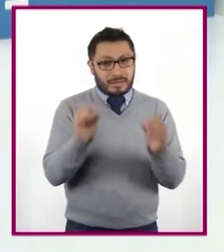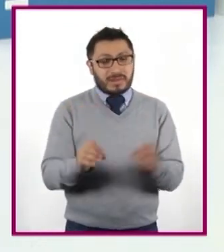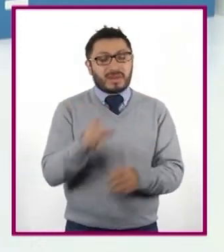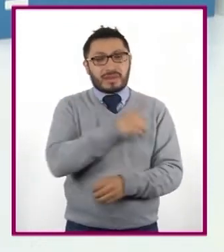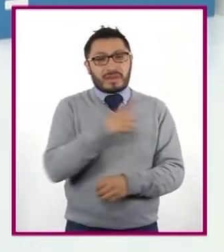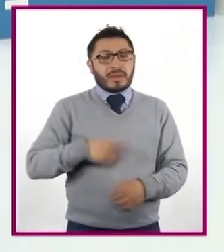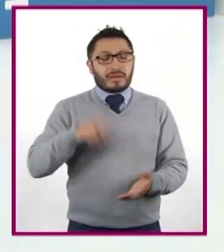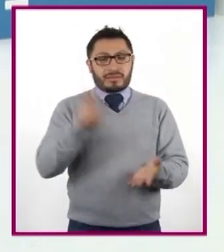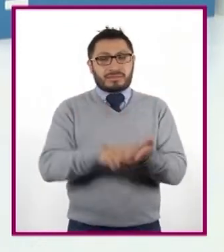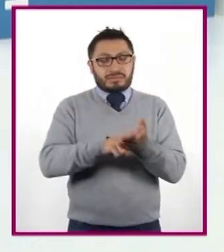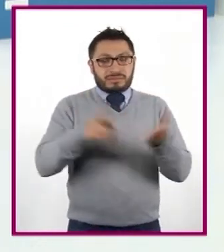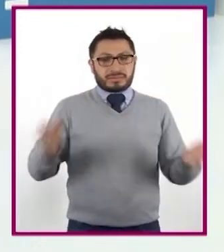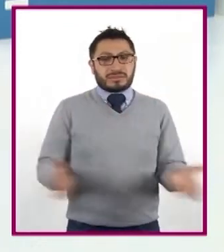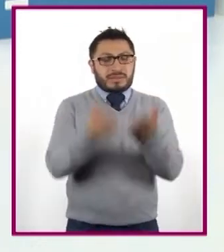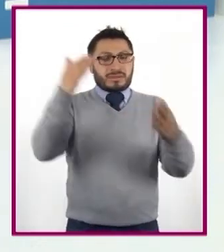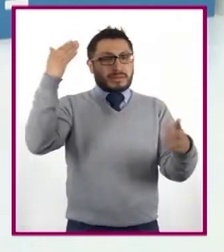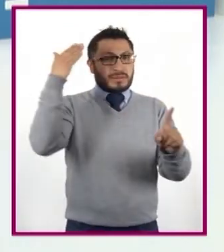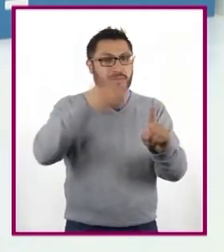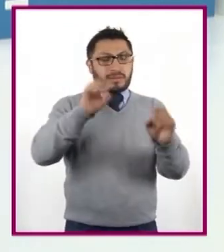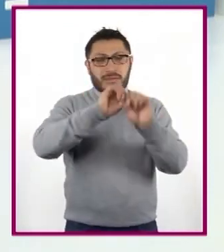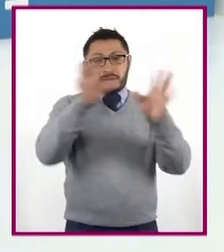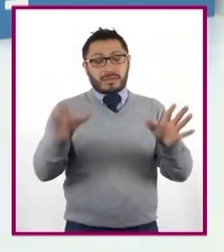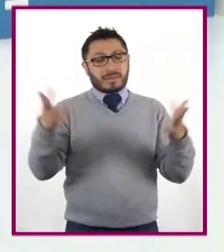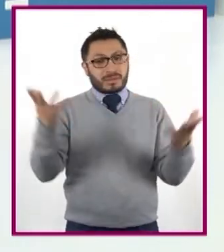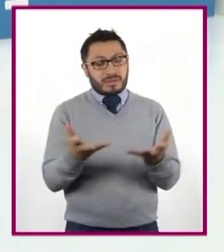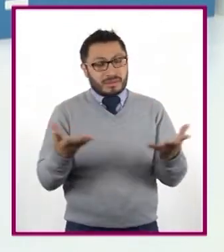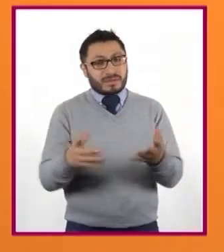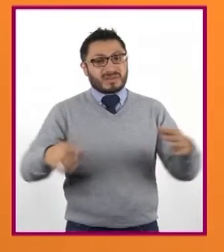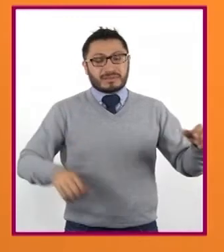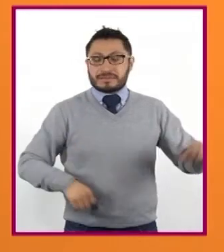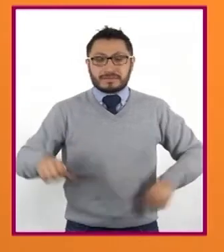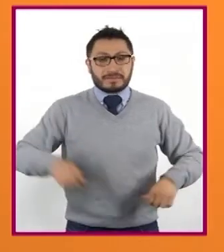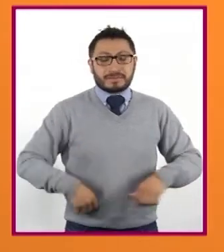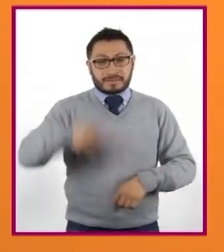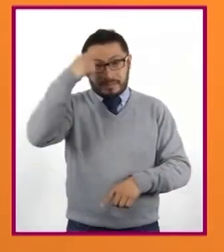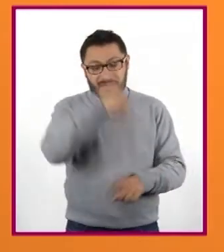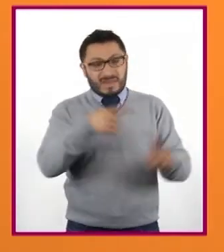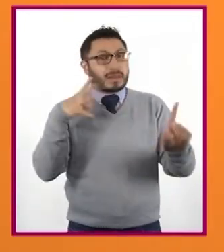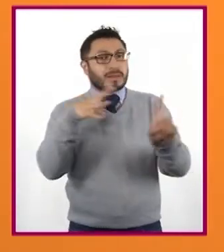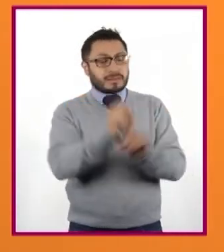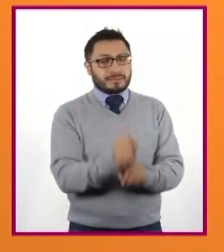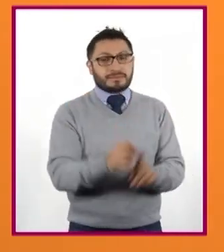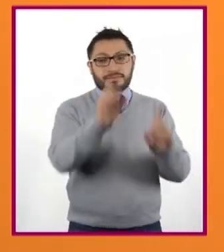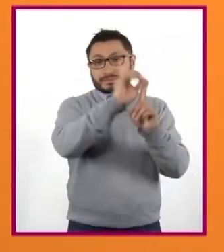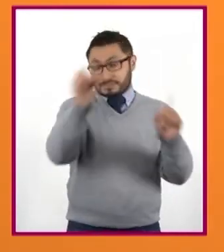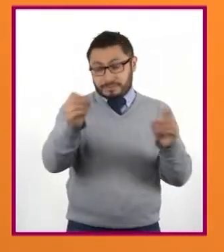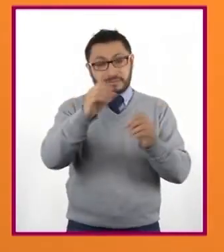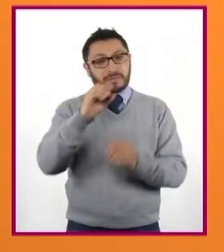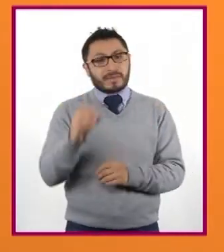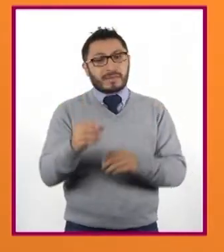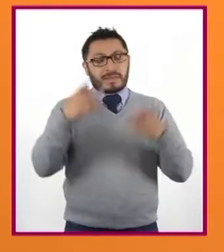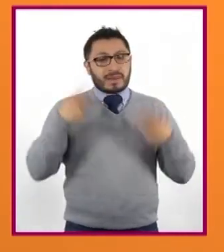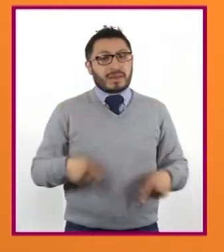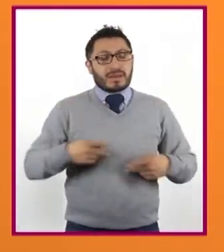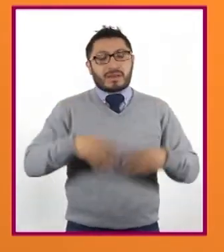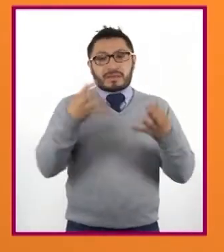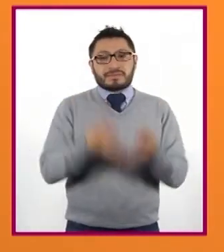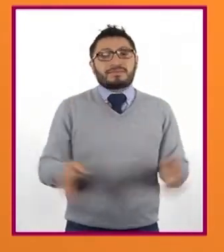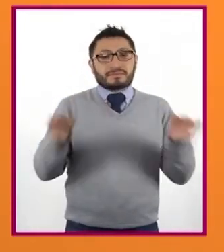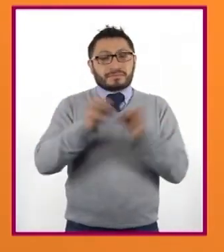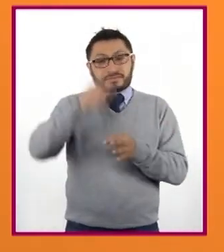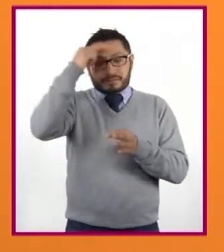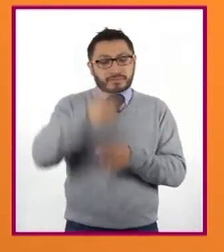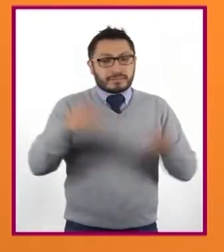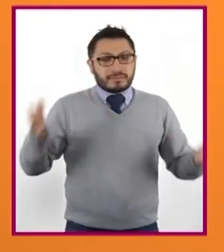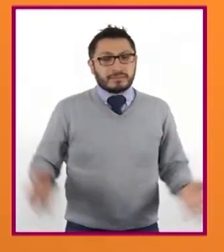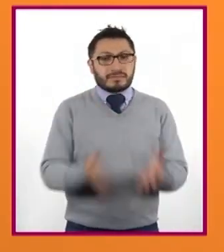tener objetivos y realizar acciones para lograr sus propósitos. La organización ciudadana es fundamental para fortalecer